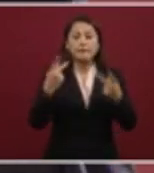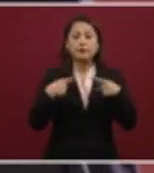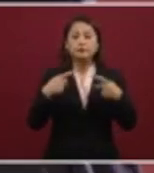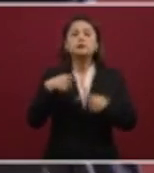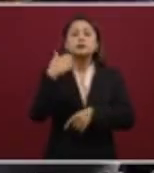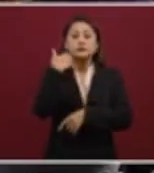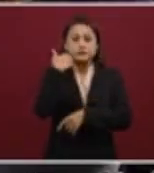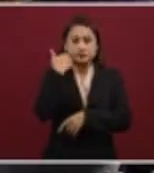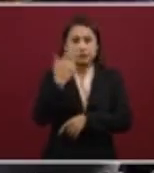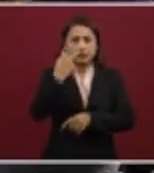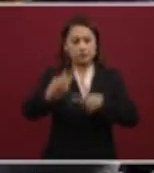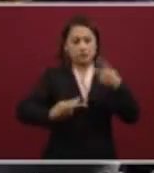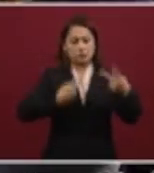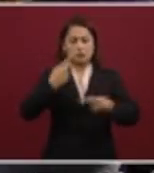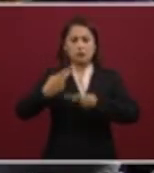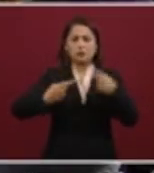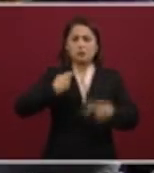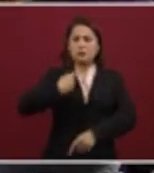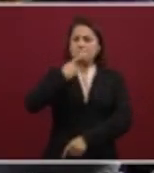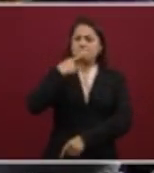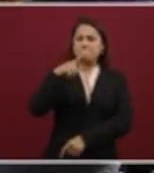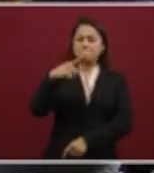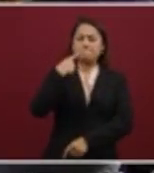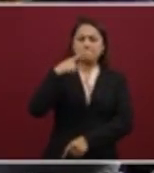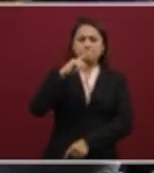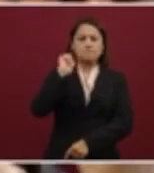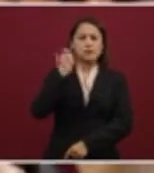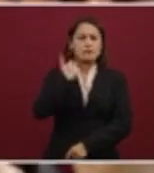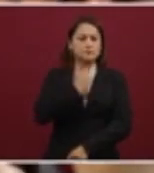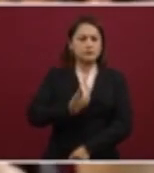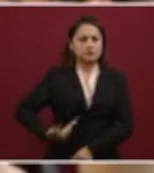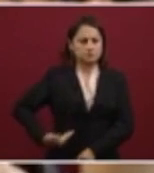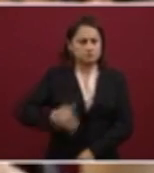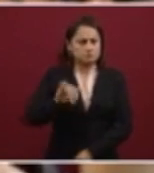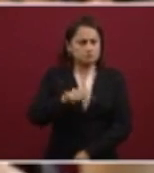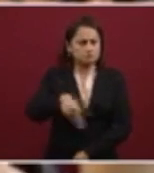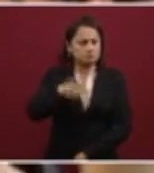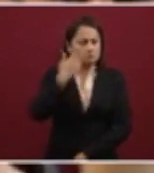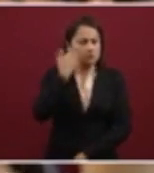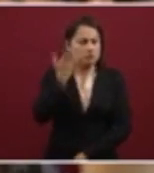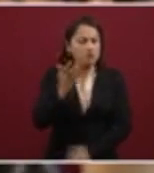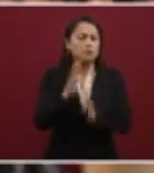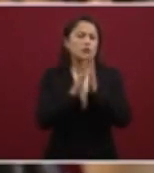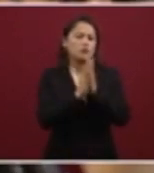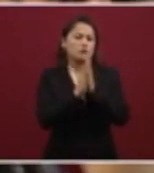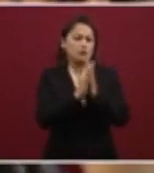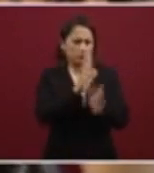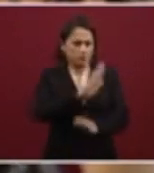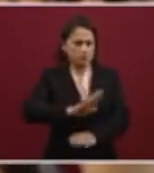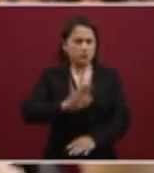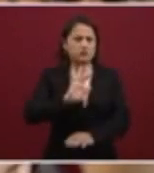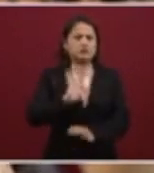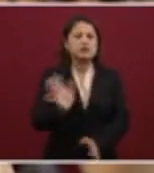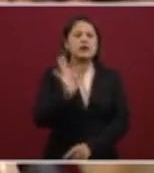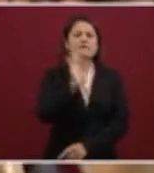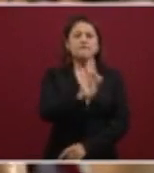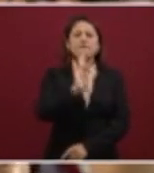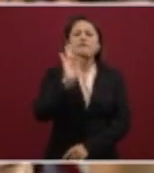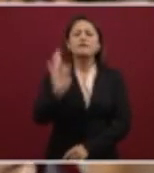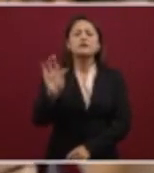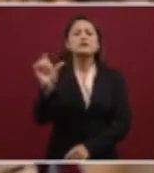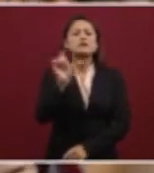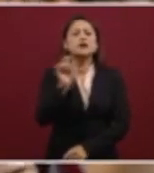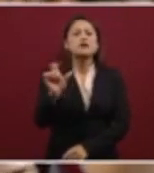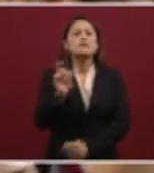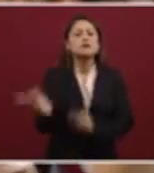los expresidentes. ¿Puede ponerle una fecha a esta consulta? ¿Tiene conocimiento de la